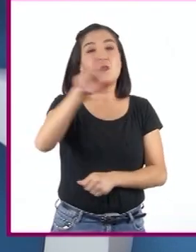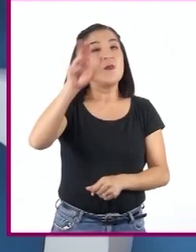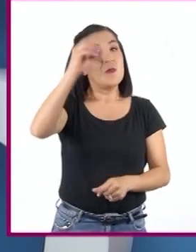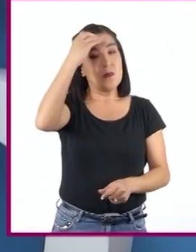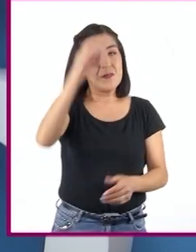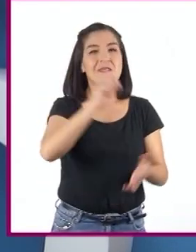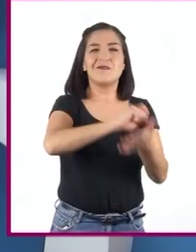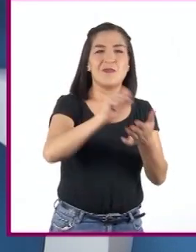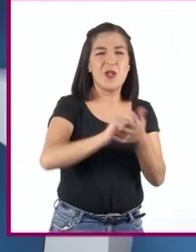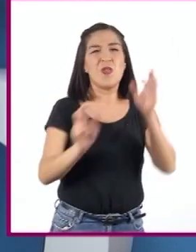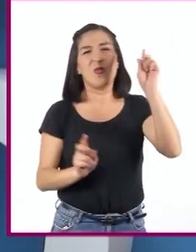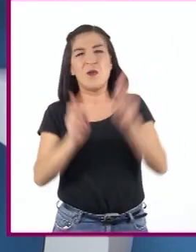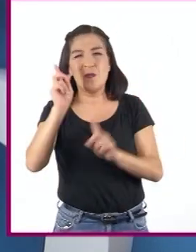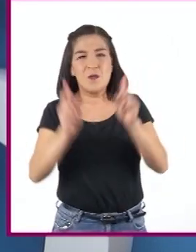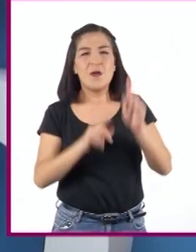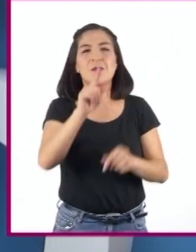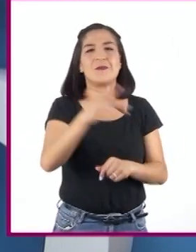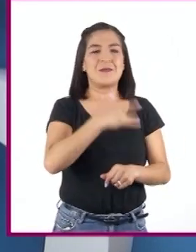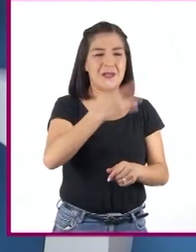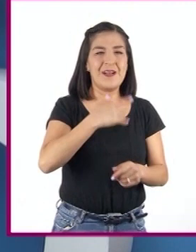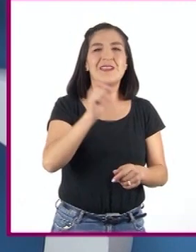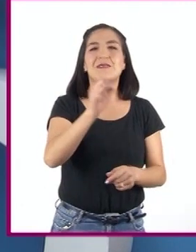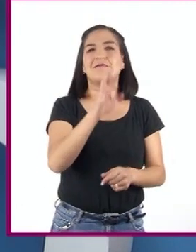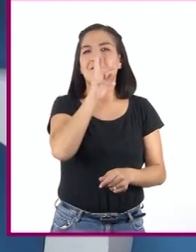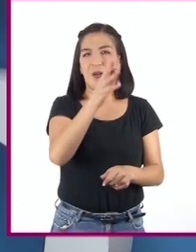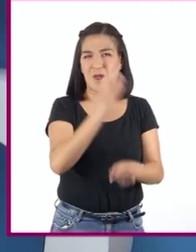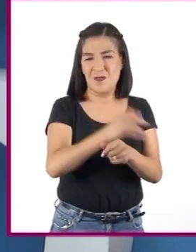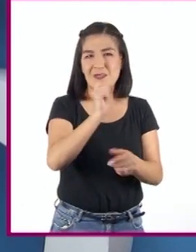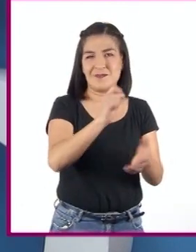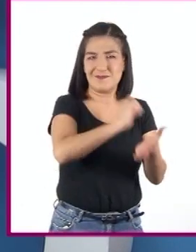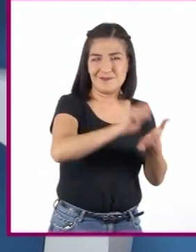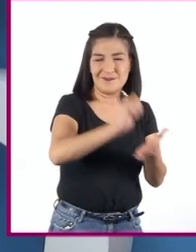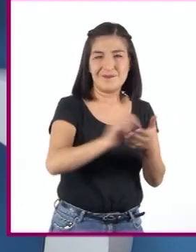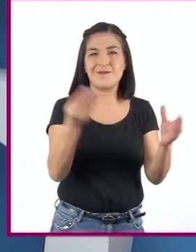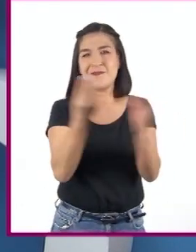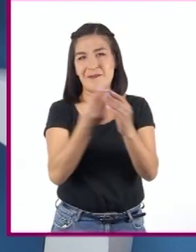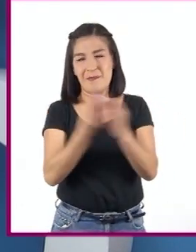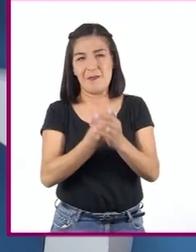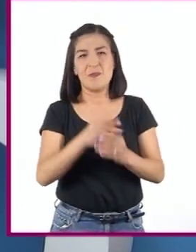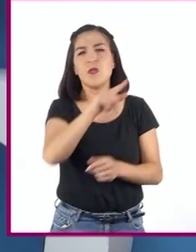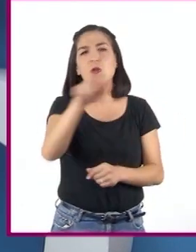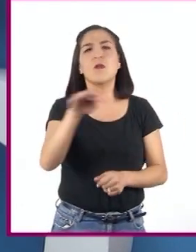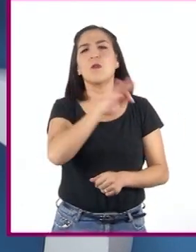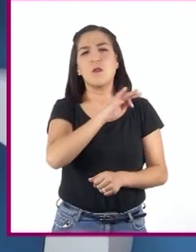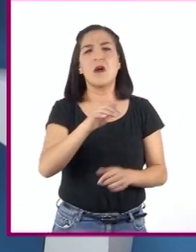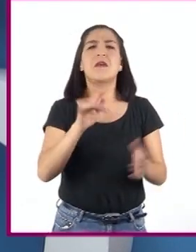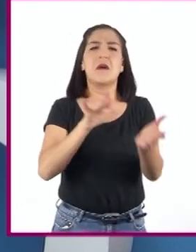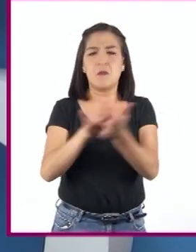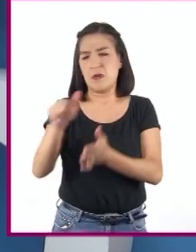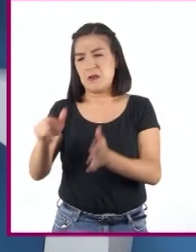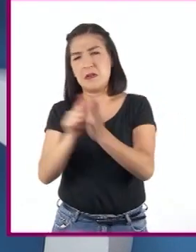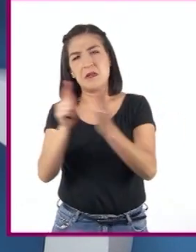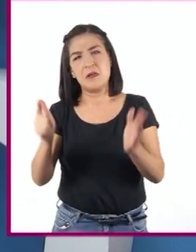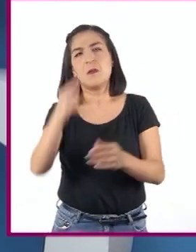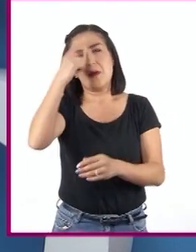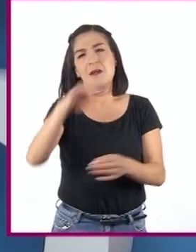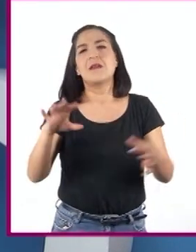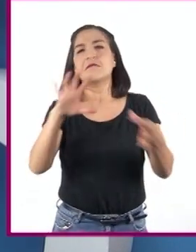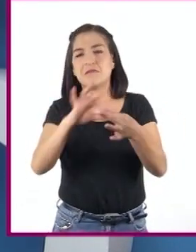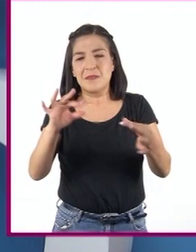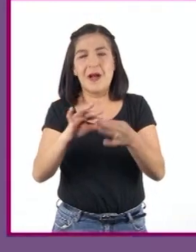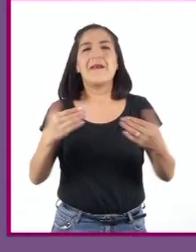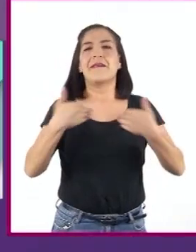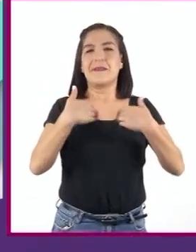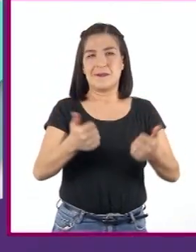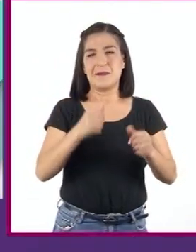dudas, inquietudes, anotaciones respecto a esta lección. Podrán apoyarse en su libro de texto para consolidar los aprendizajes que aquí